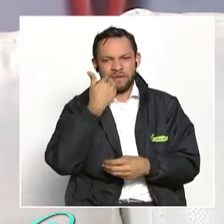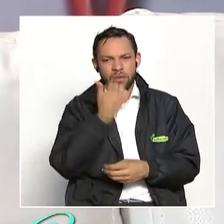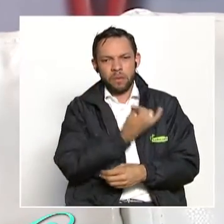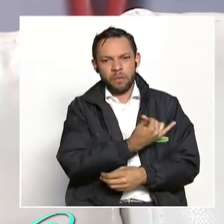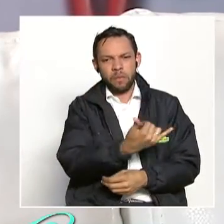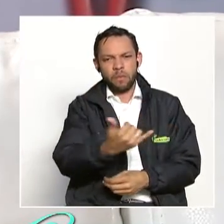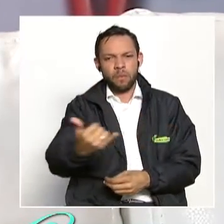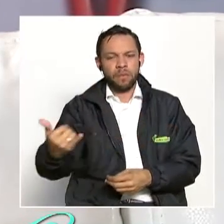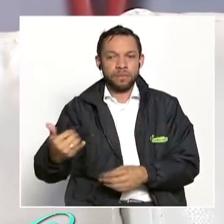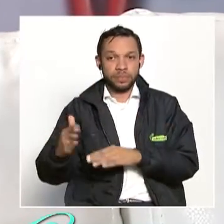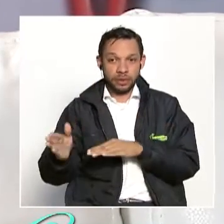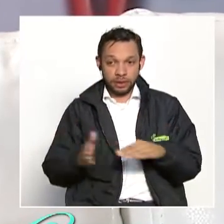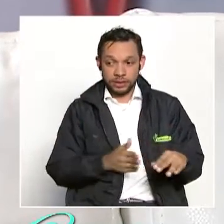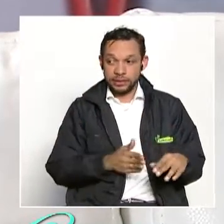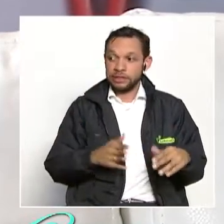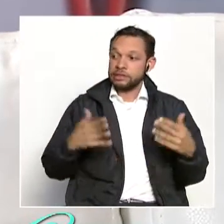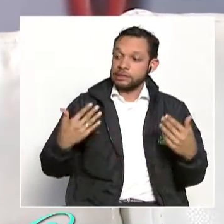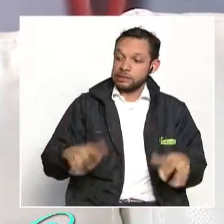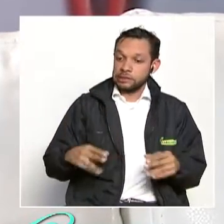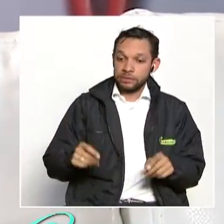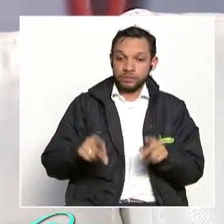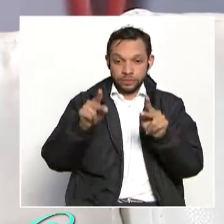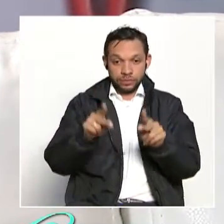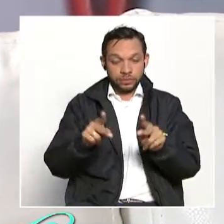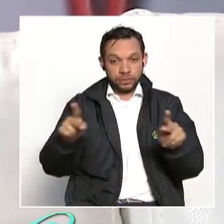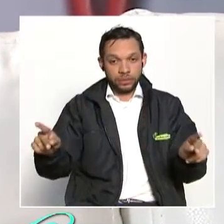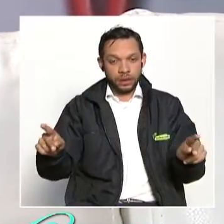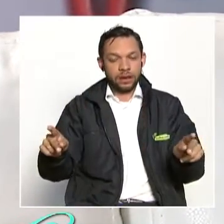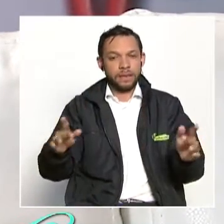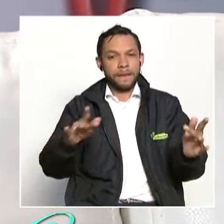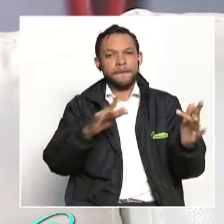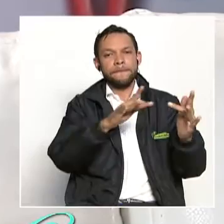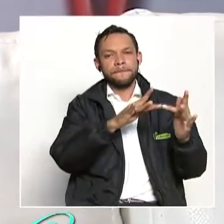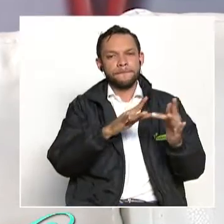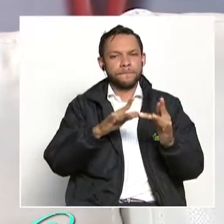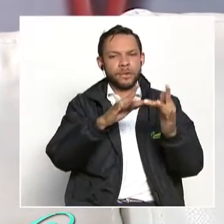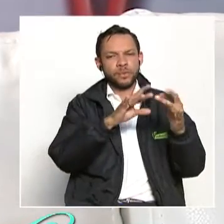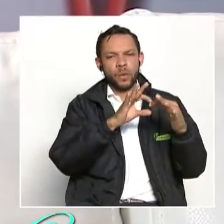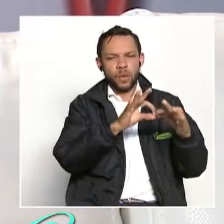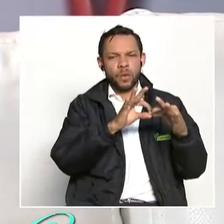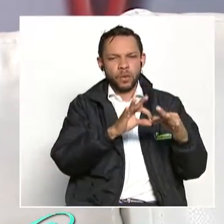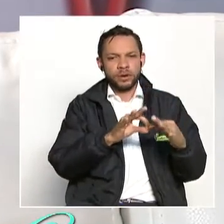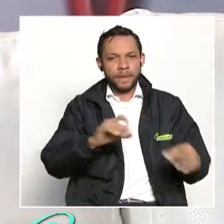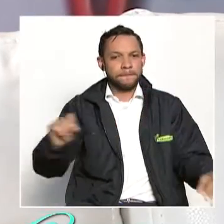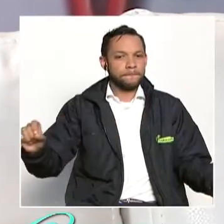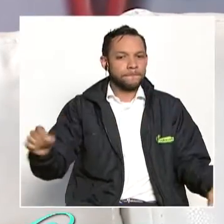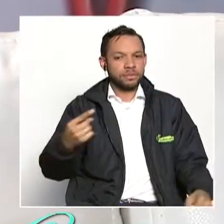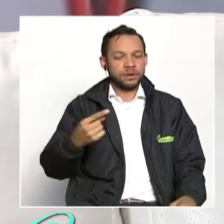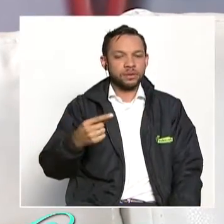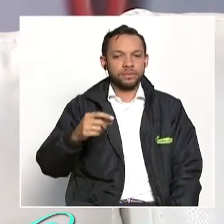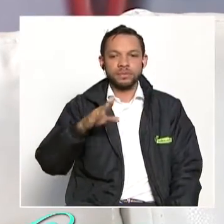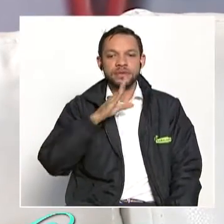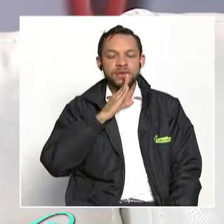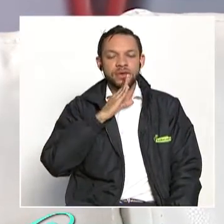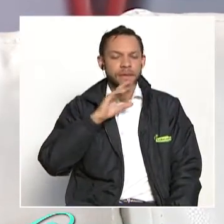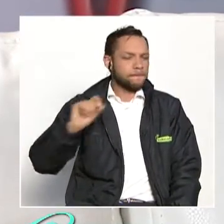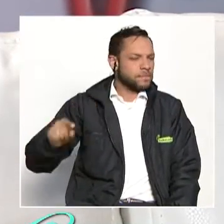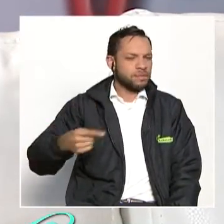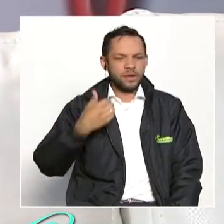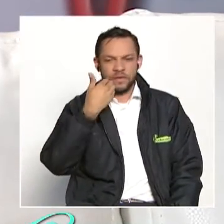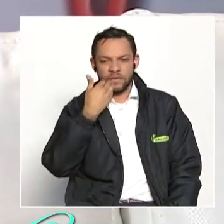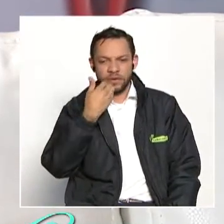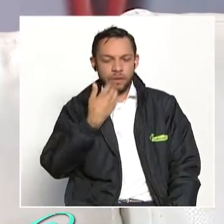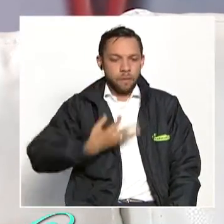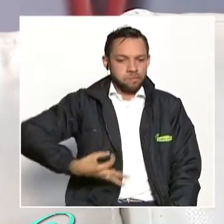es que todas esas enfermedades están relacionadas con el intestino y con las bacterias que tenemos en